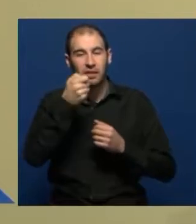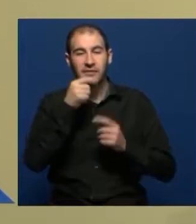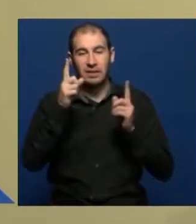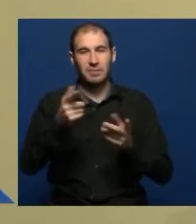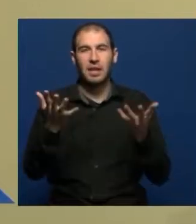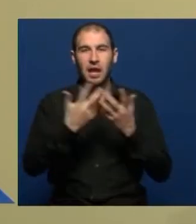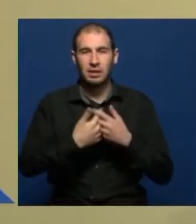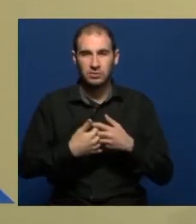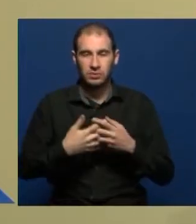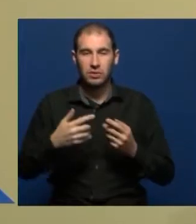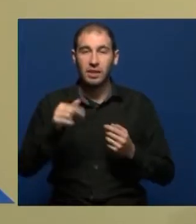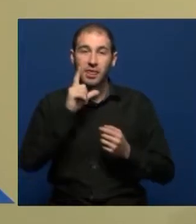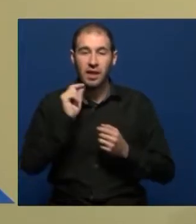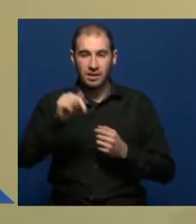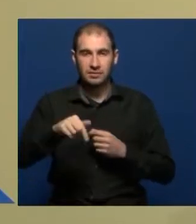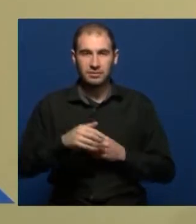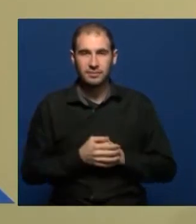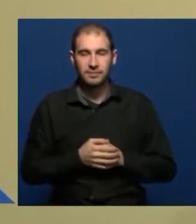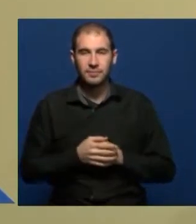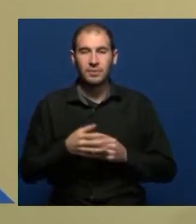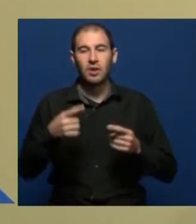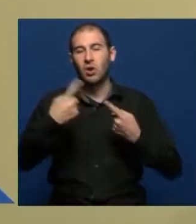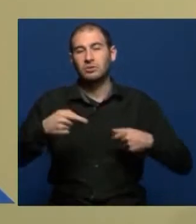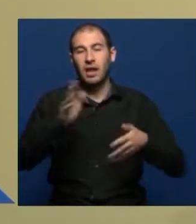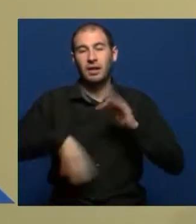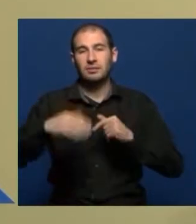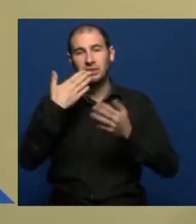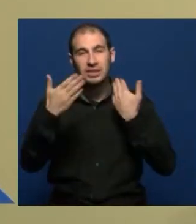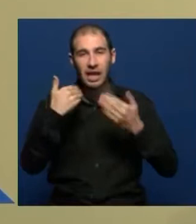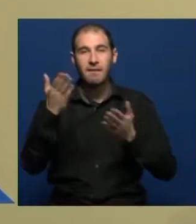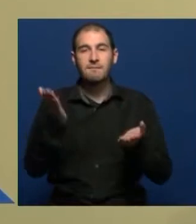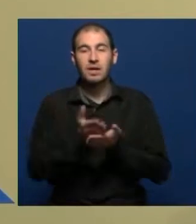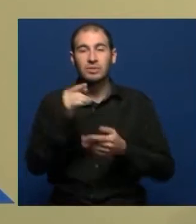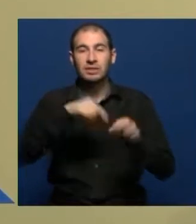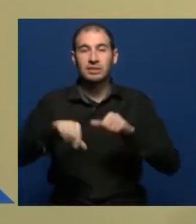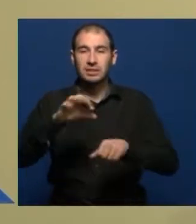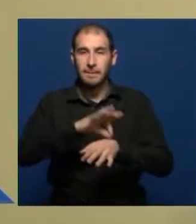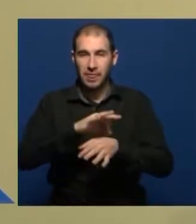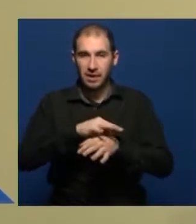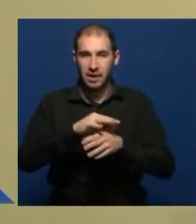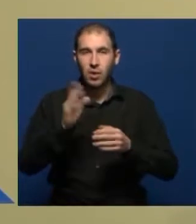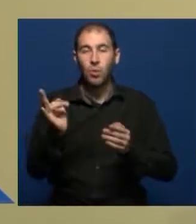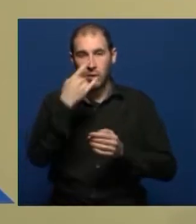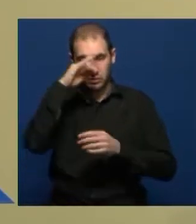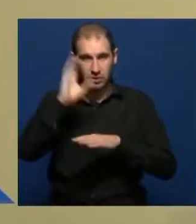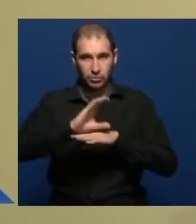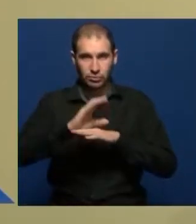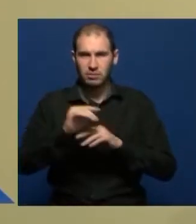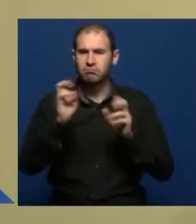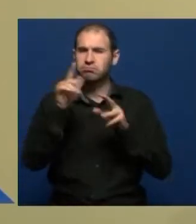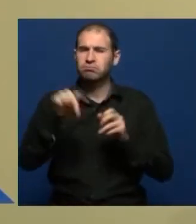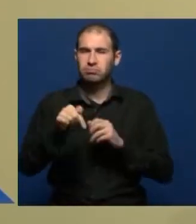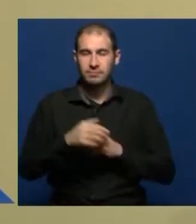también relacionada a este día por una serie de actividades y charlas en la Facultad de Ciencias Médicas de la Universidad Nacional de Cuyo. En este